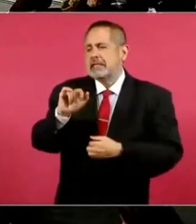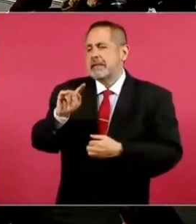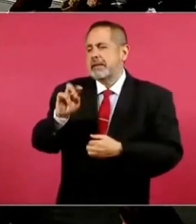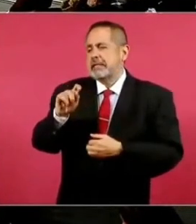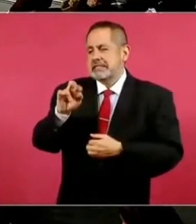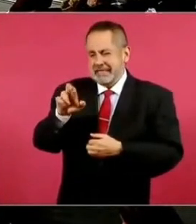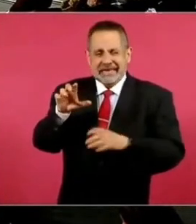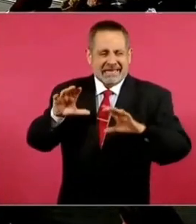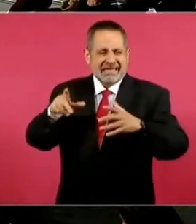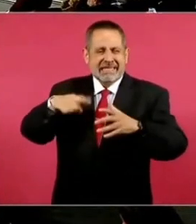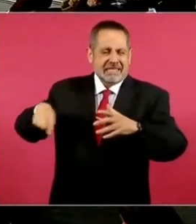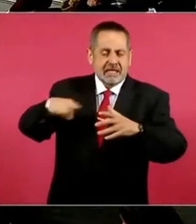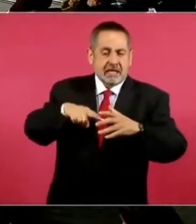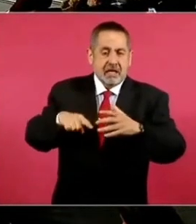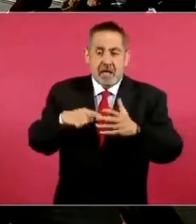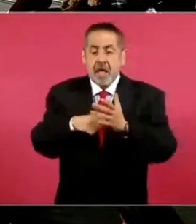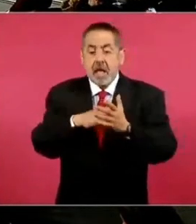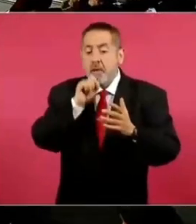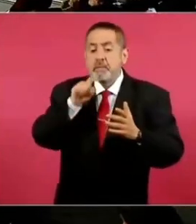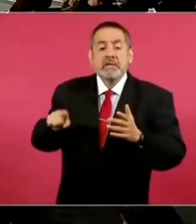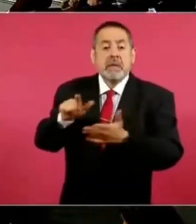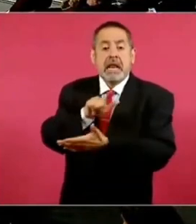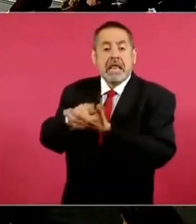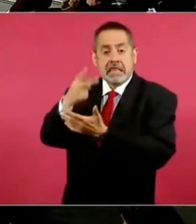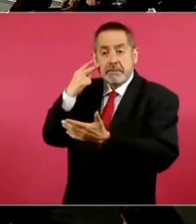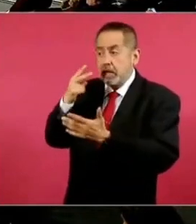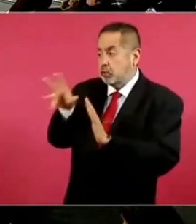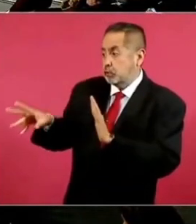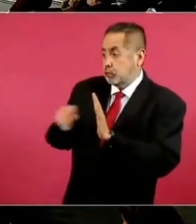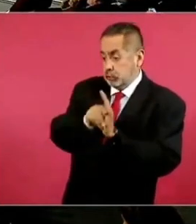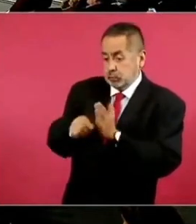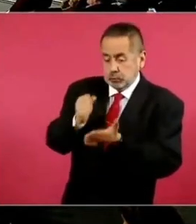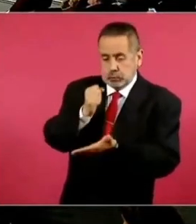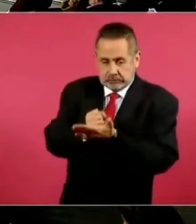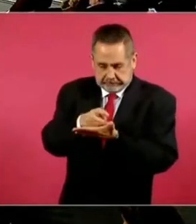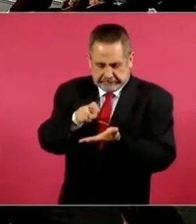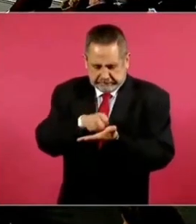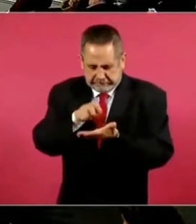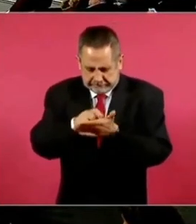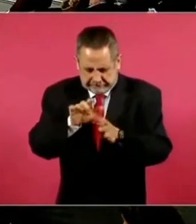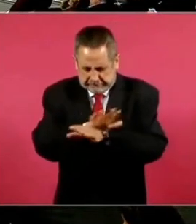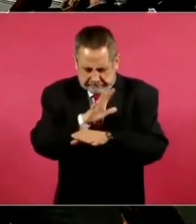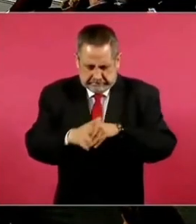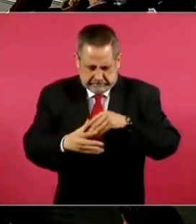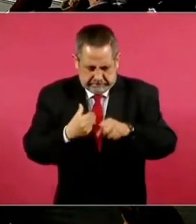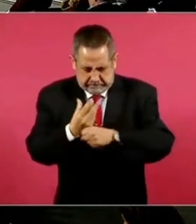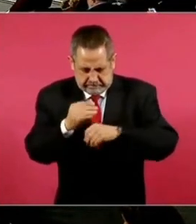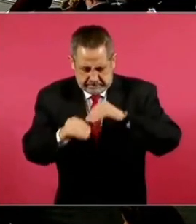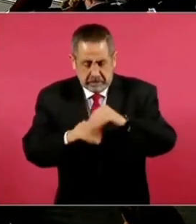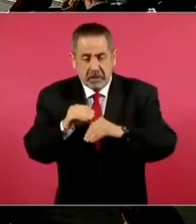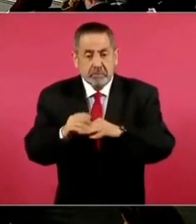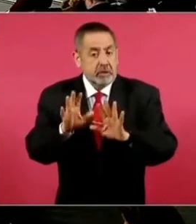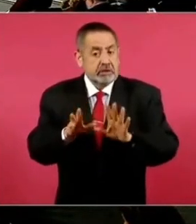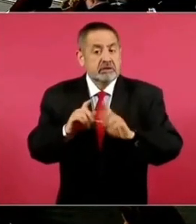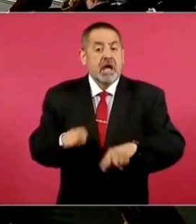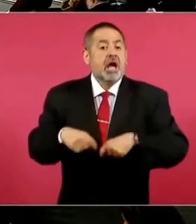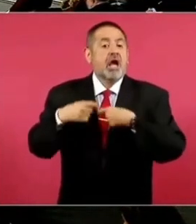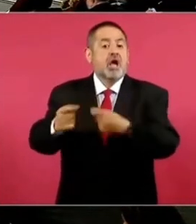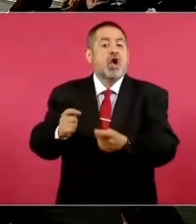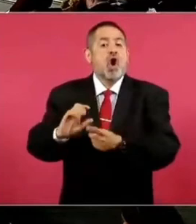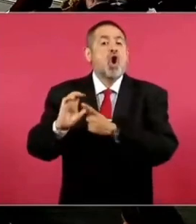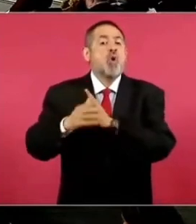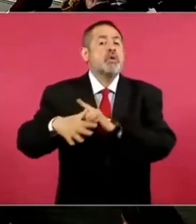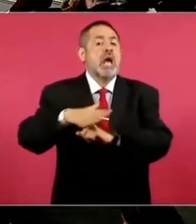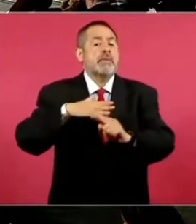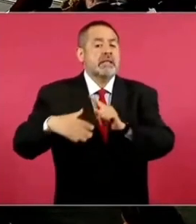tomado como referencia la ley aprobado en Veracruz pero evidentemente restaurada y actualizada misma que ya fue turnada la comisión de medio